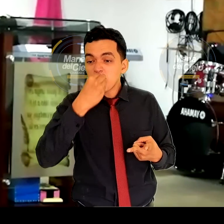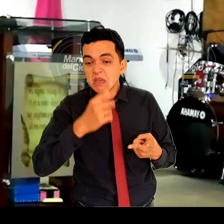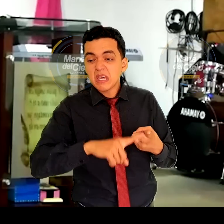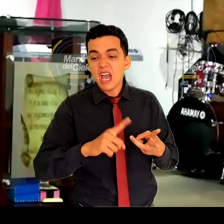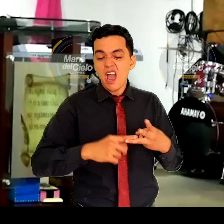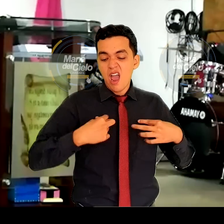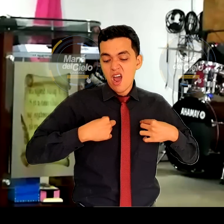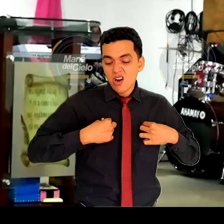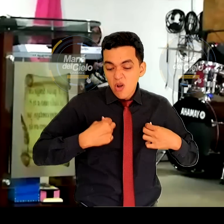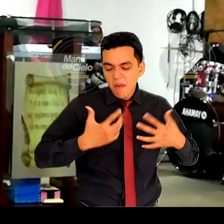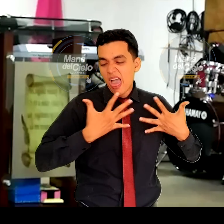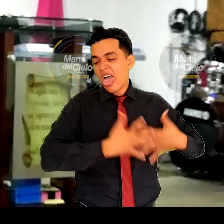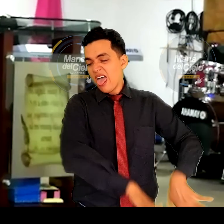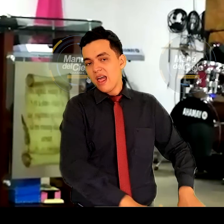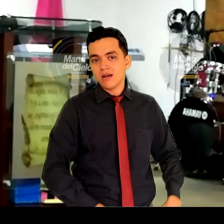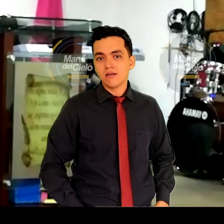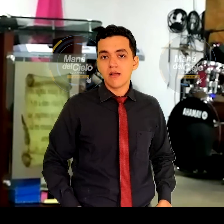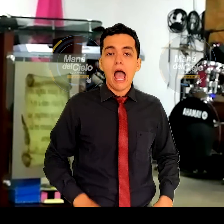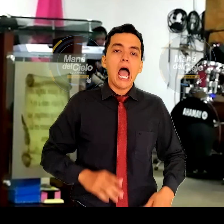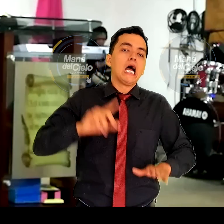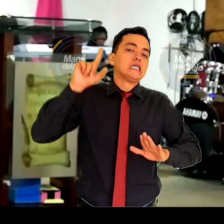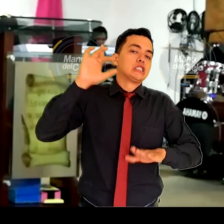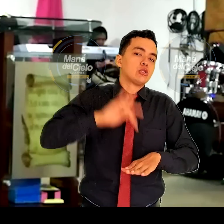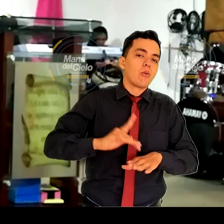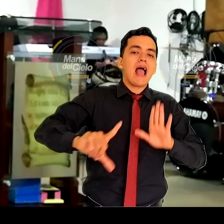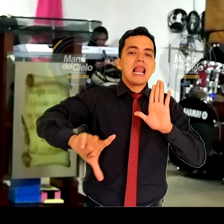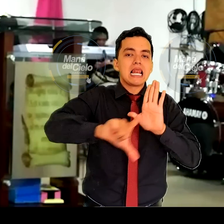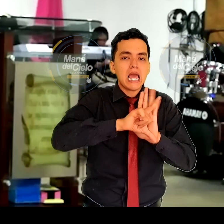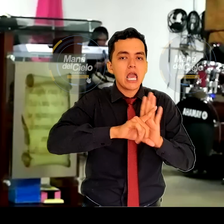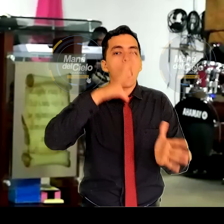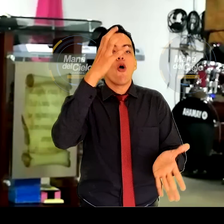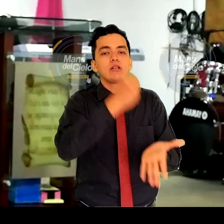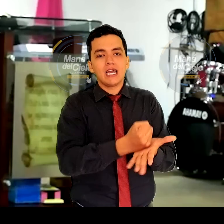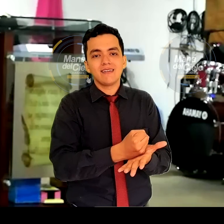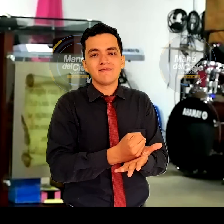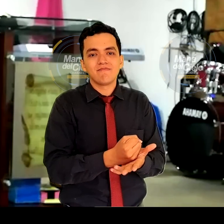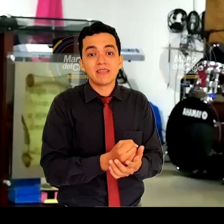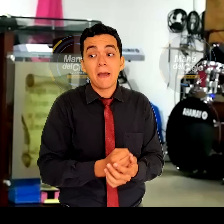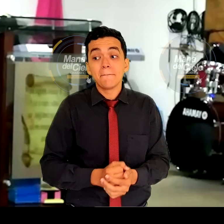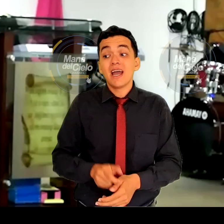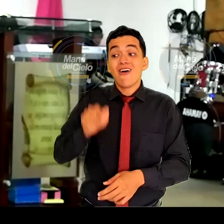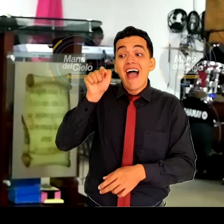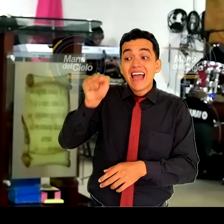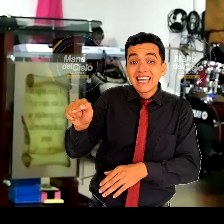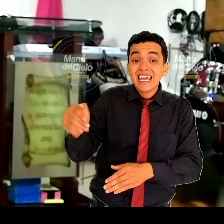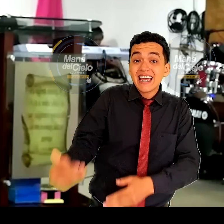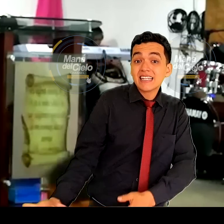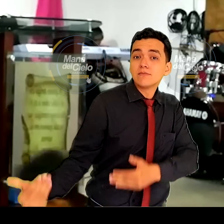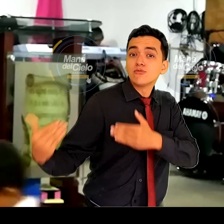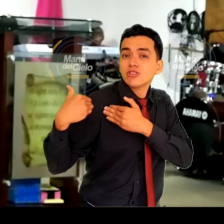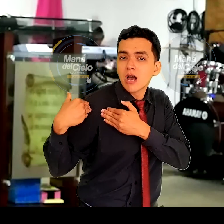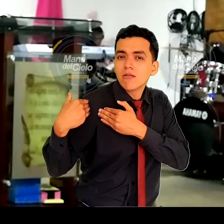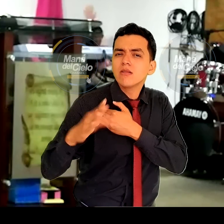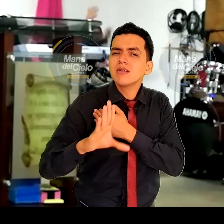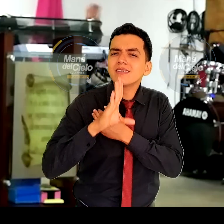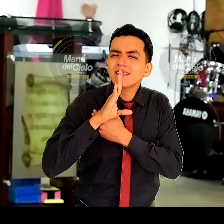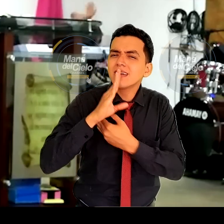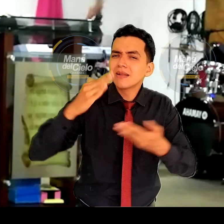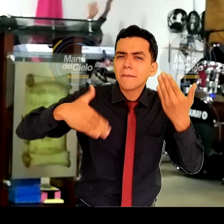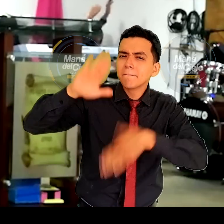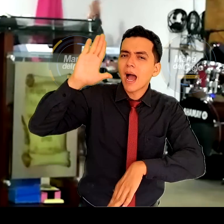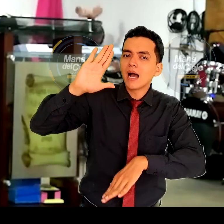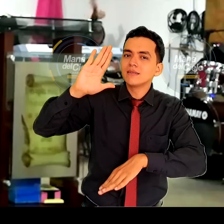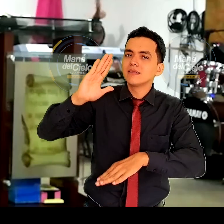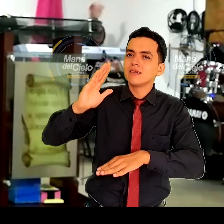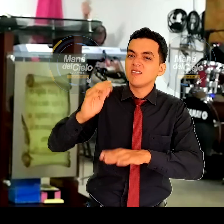para obligarlos a que cumplan con el deber. Déjame decirte esta noche que el Padre que cumple todo se llama Jesucristo. Es el